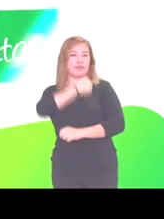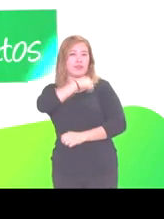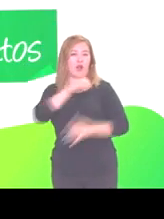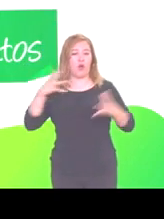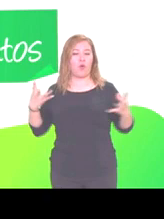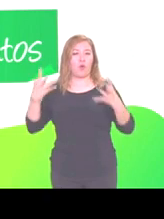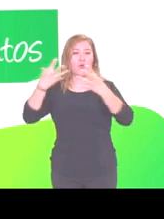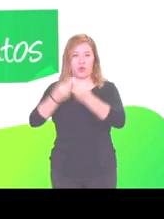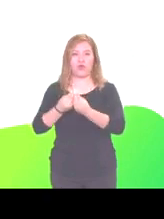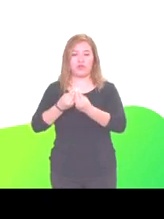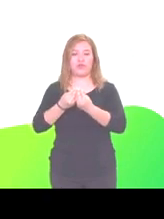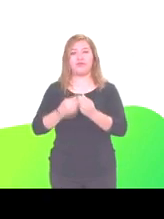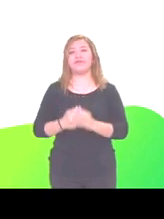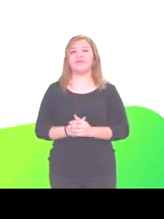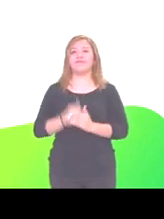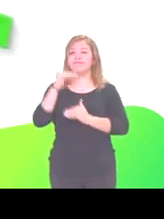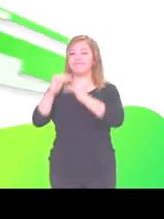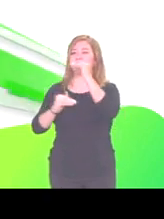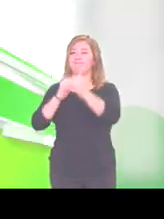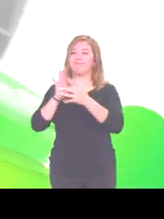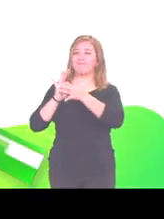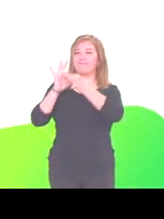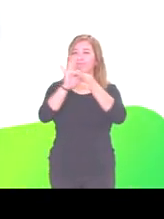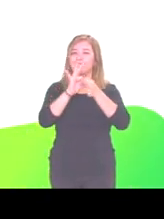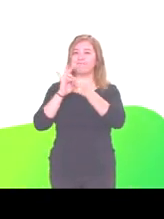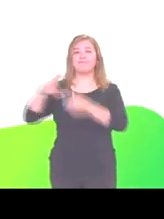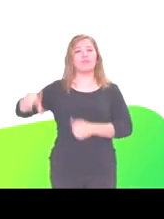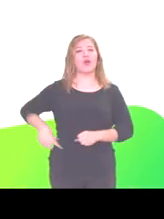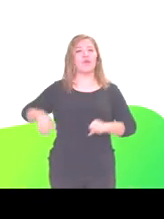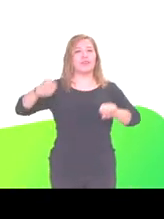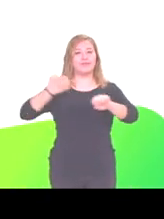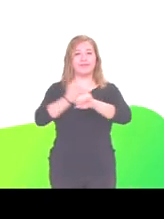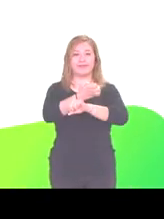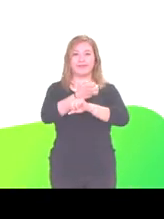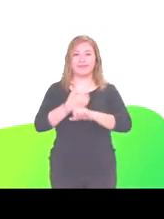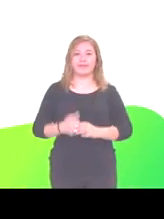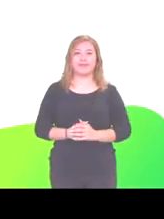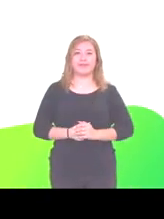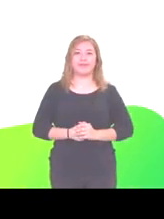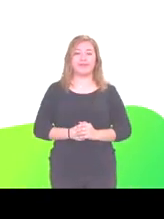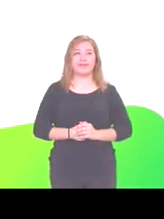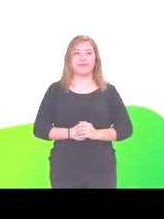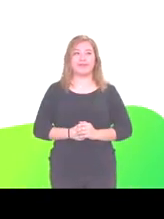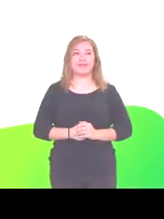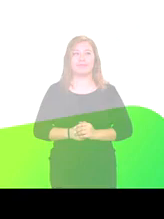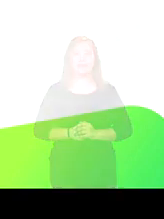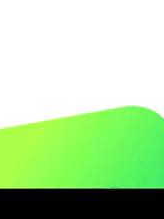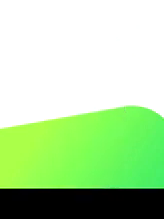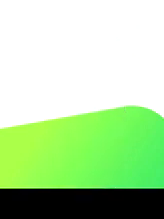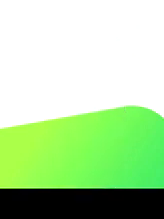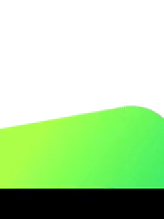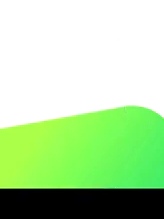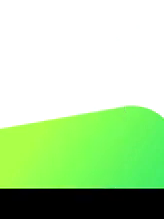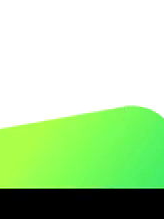los hemos construido juntos. Prosperemos juntos. Gobierno del Estado.